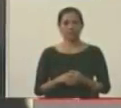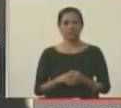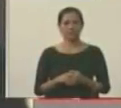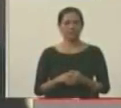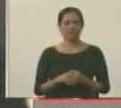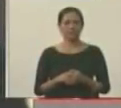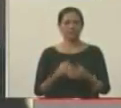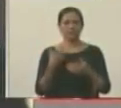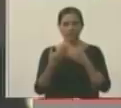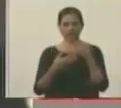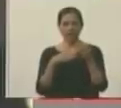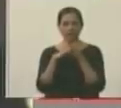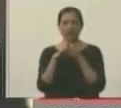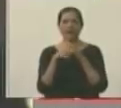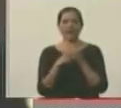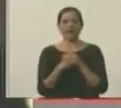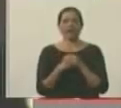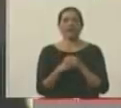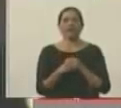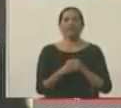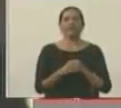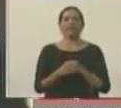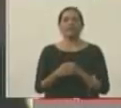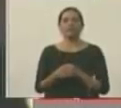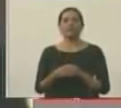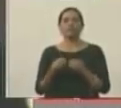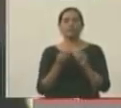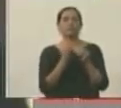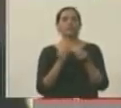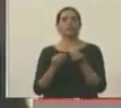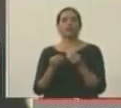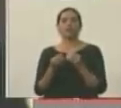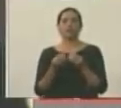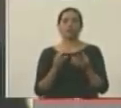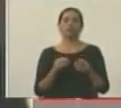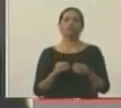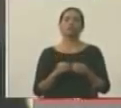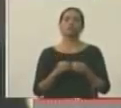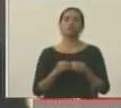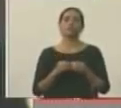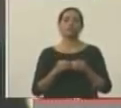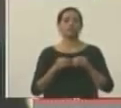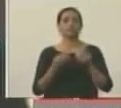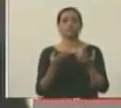de avanzar en la reposición de electrodomésticos paso a paso también.